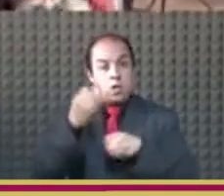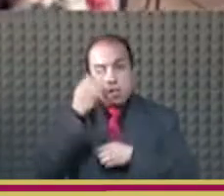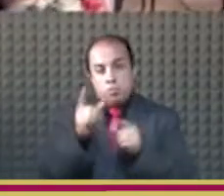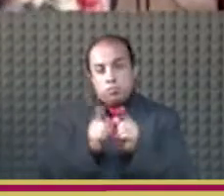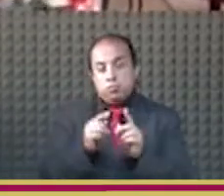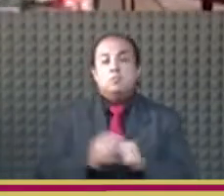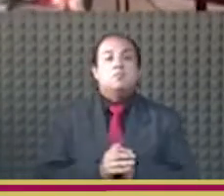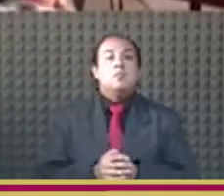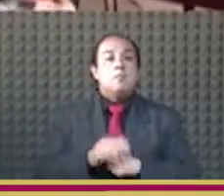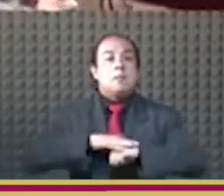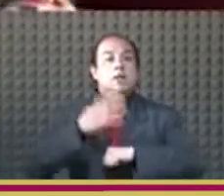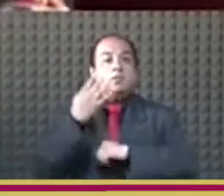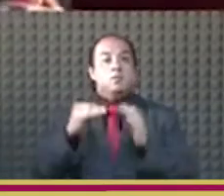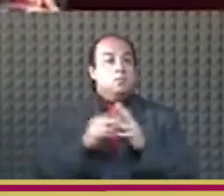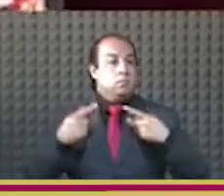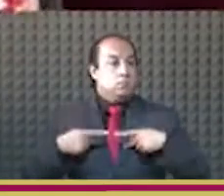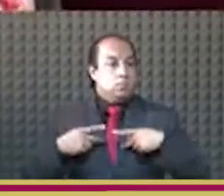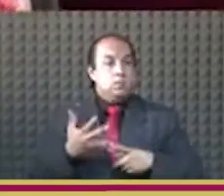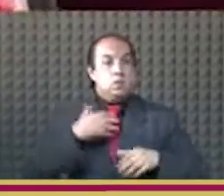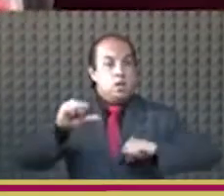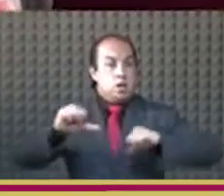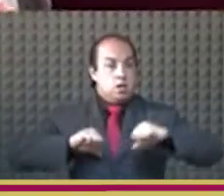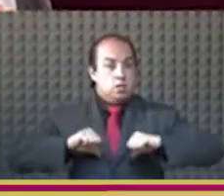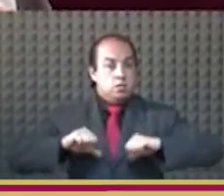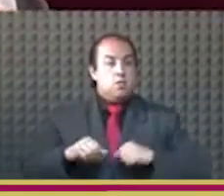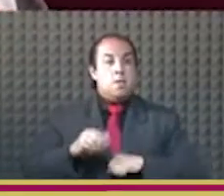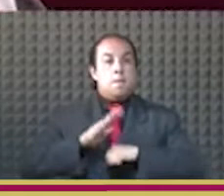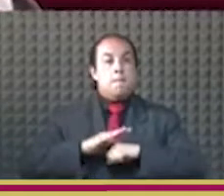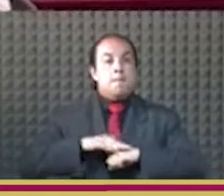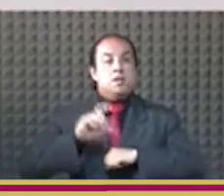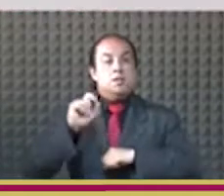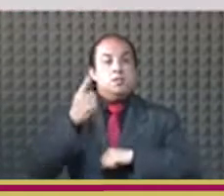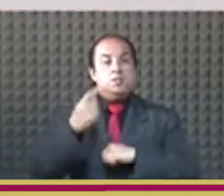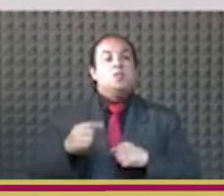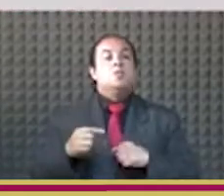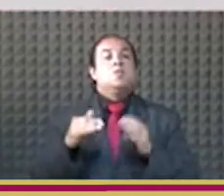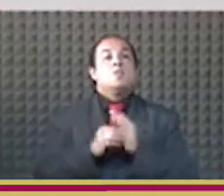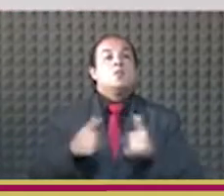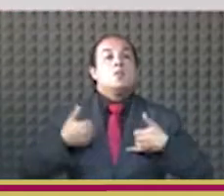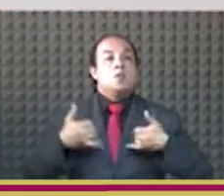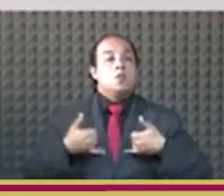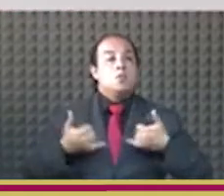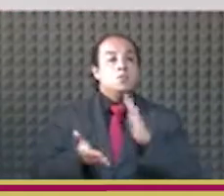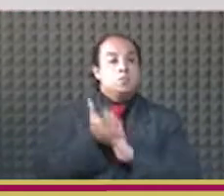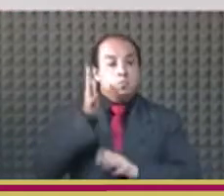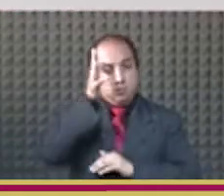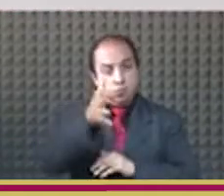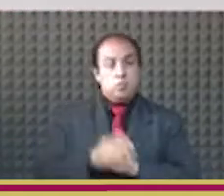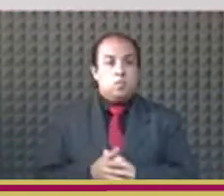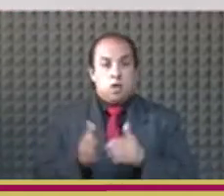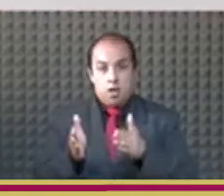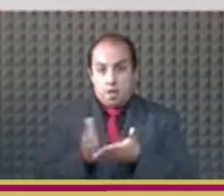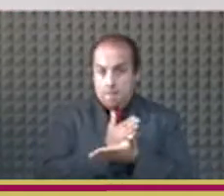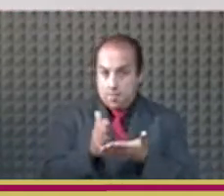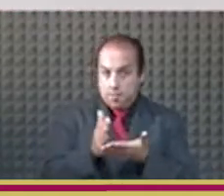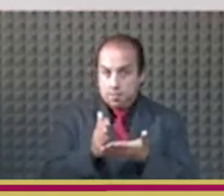más de 4 mil personas y tenemos activos a más de 21 mil jóvenes construyendo el futuro. Por otro lado, no quiero